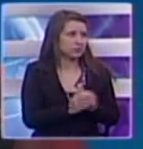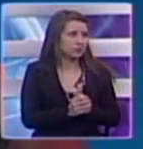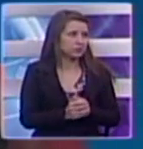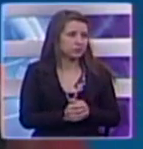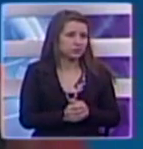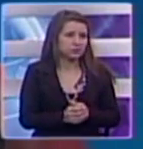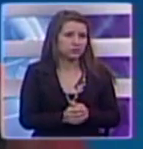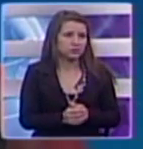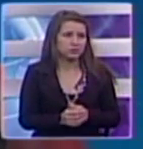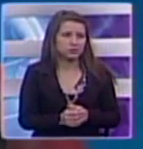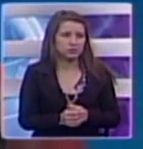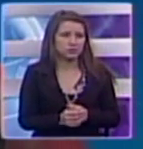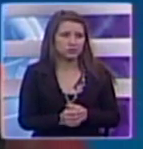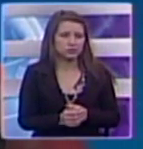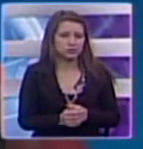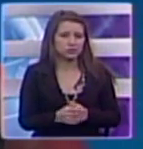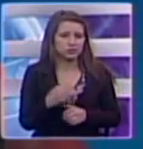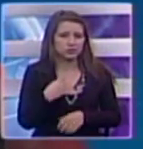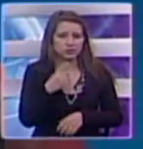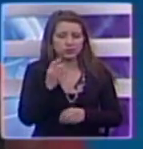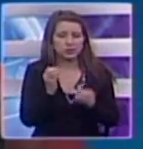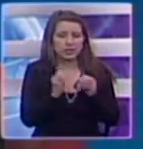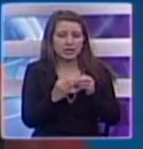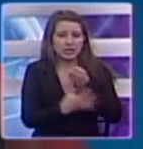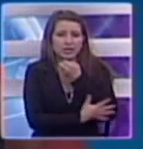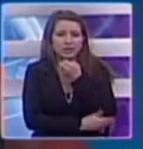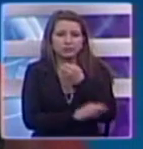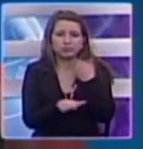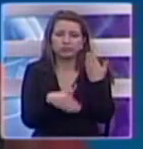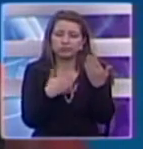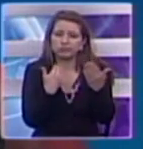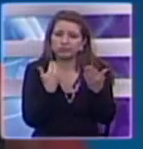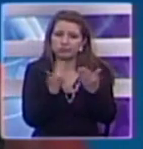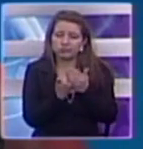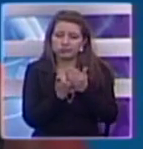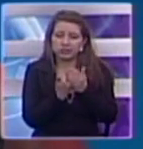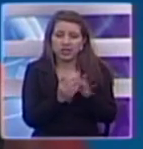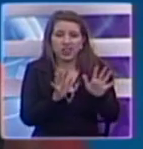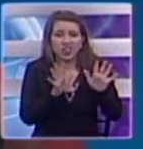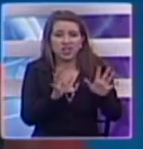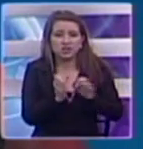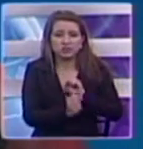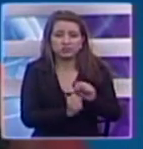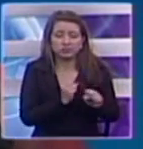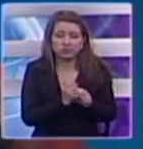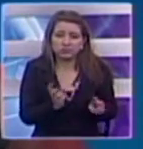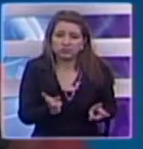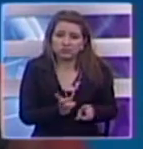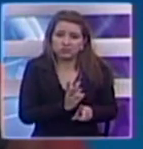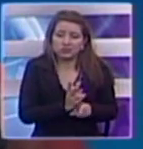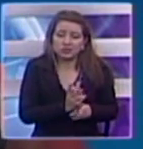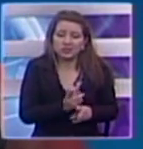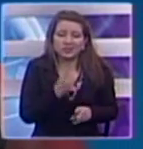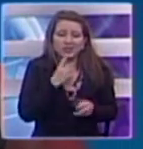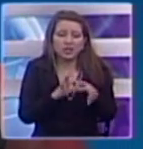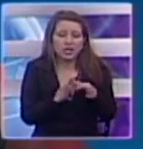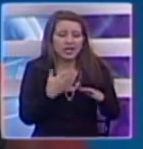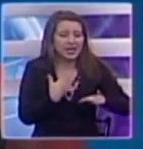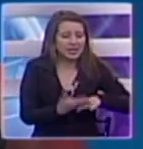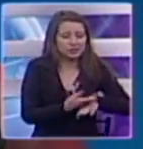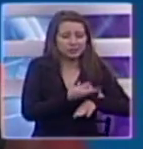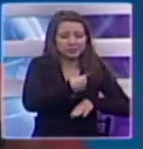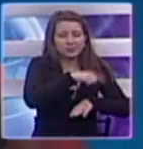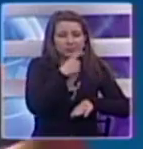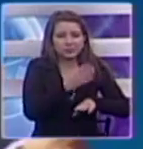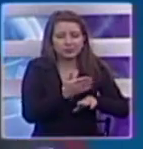resultados, yo diría, más pobres de todos los últimos 10 años y, como decía el colega anterior que